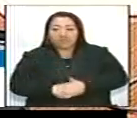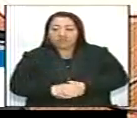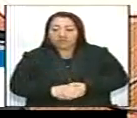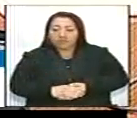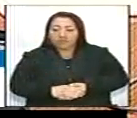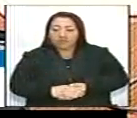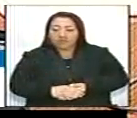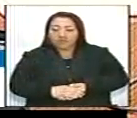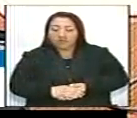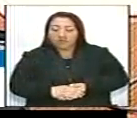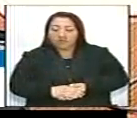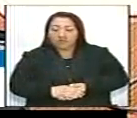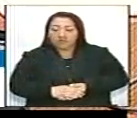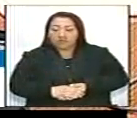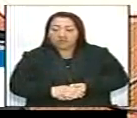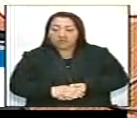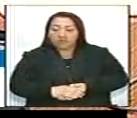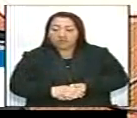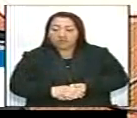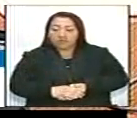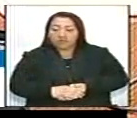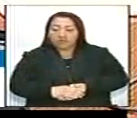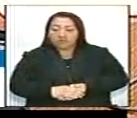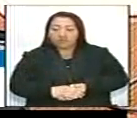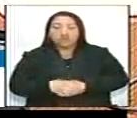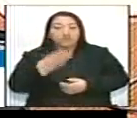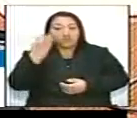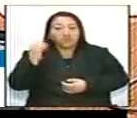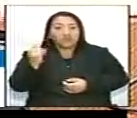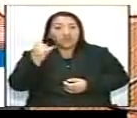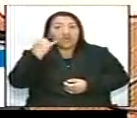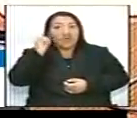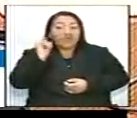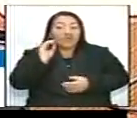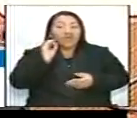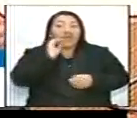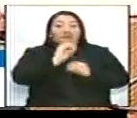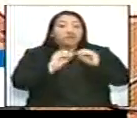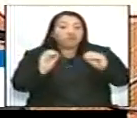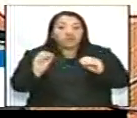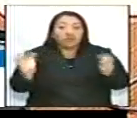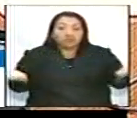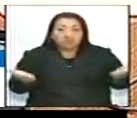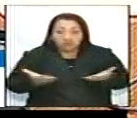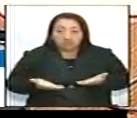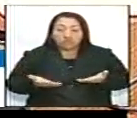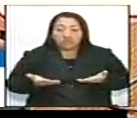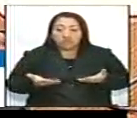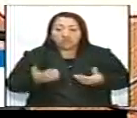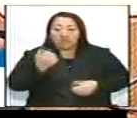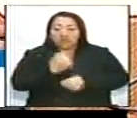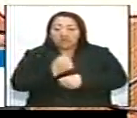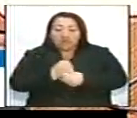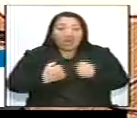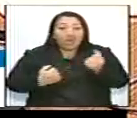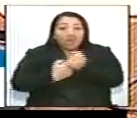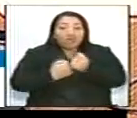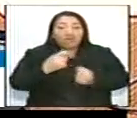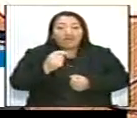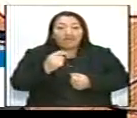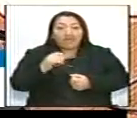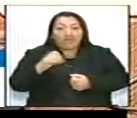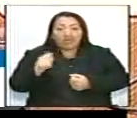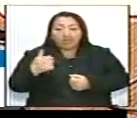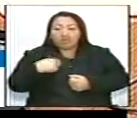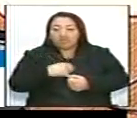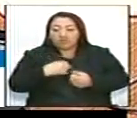de articulación local. Entonces, la idea, el llamado que nosotros y el ofrecimiento de la colaboración técnica en lo